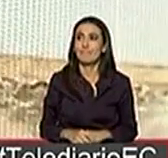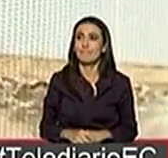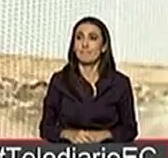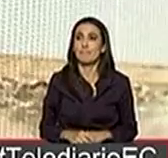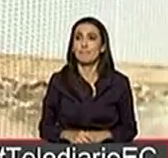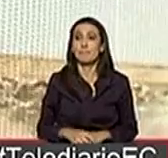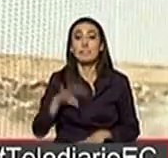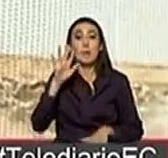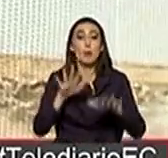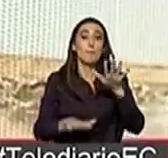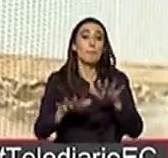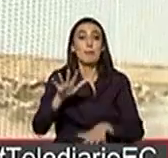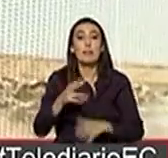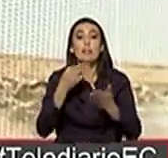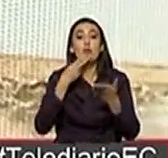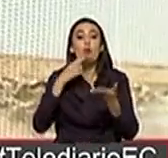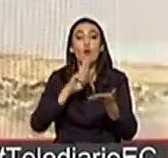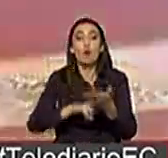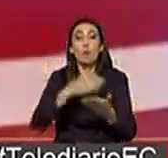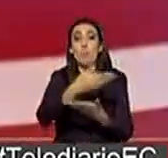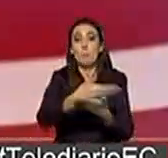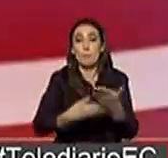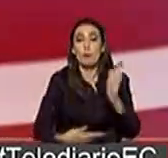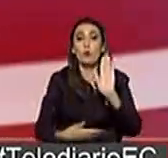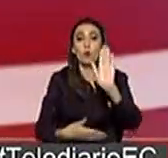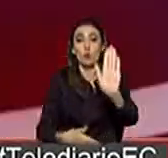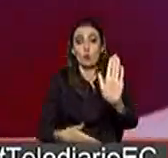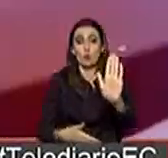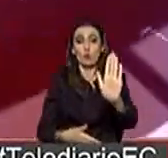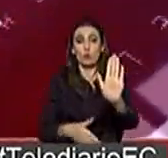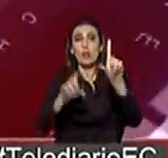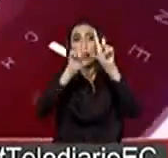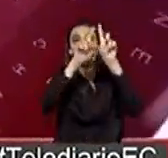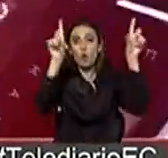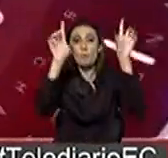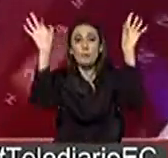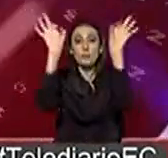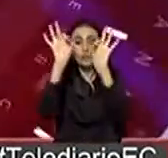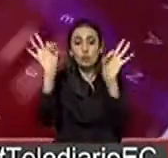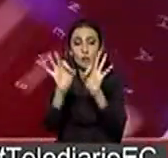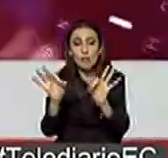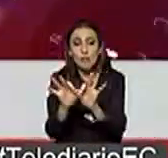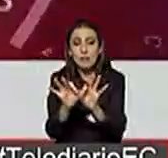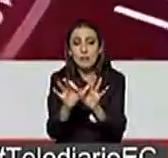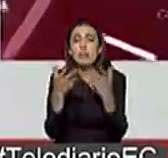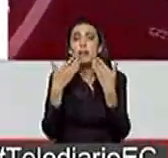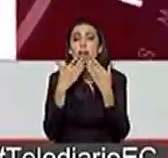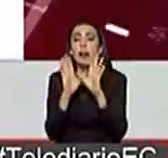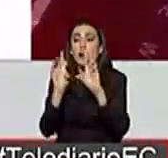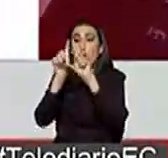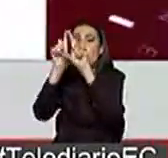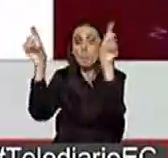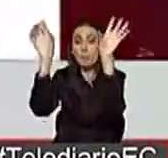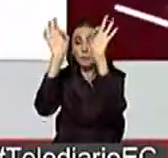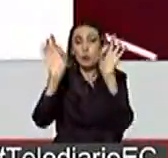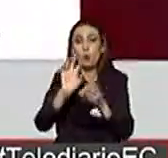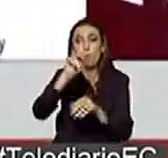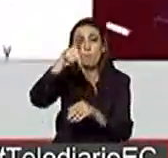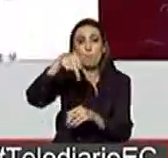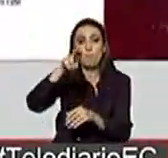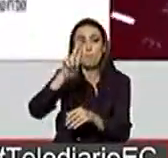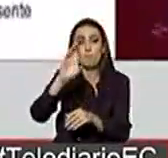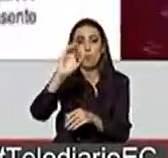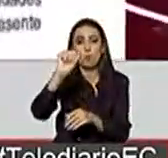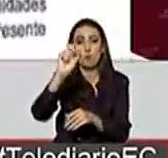mediante un comunicado la corporación eléctrica del ecuador informó que la central hidroeléctrica pucará ubicada en